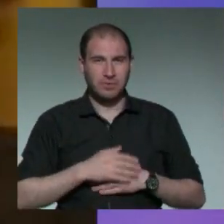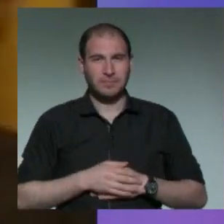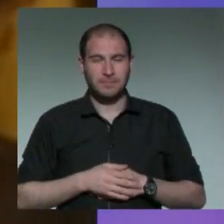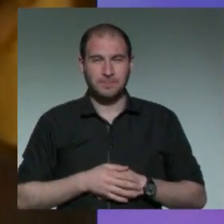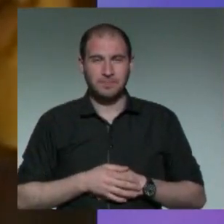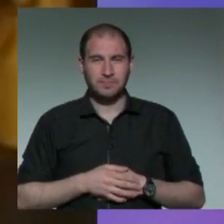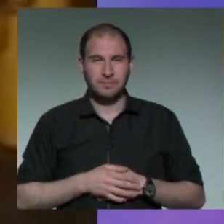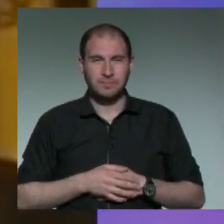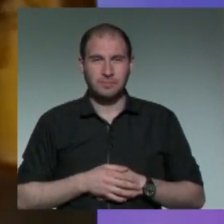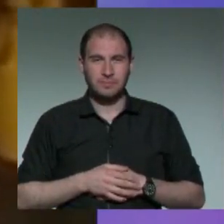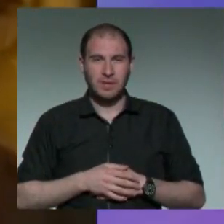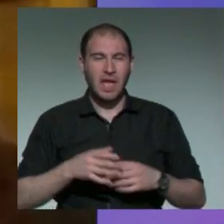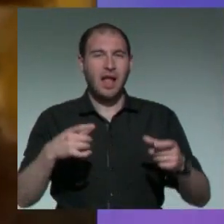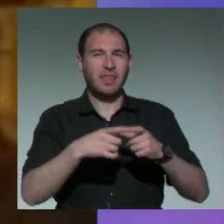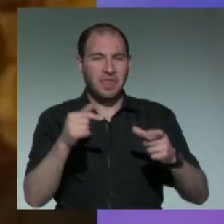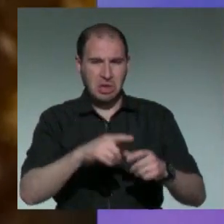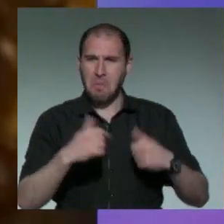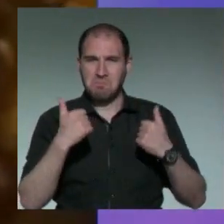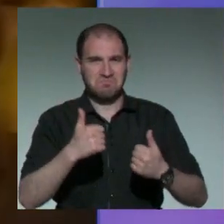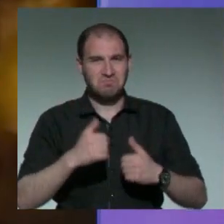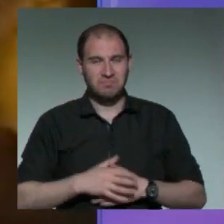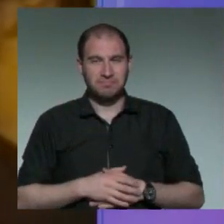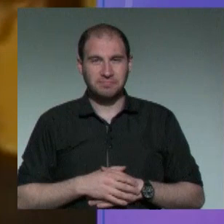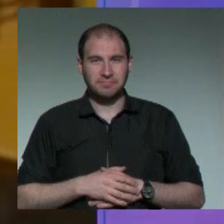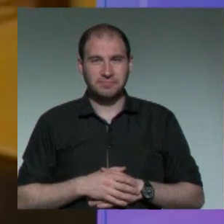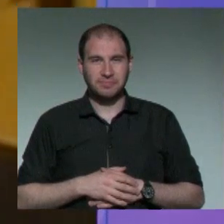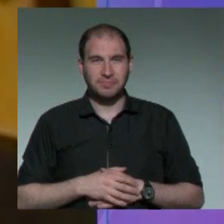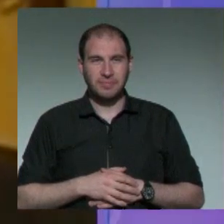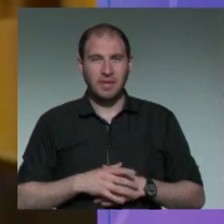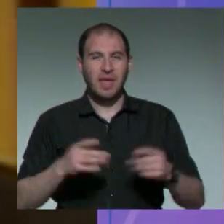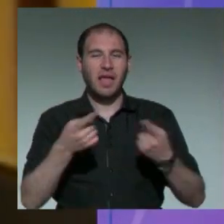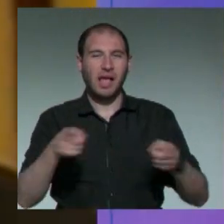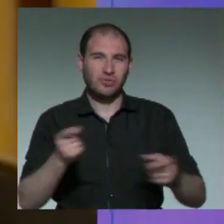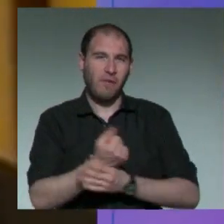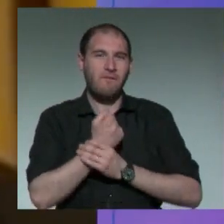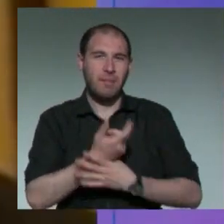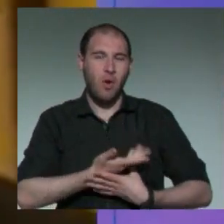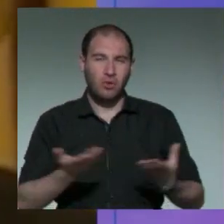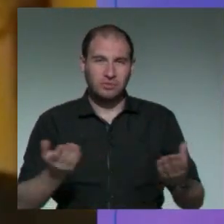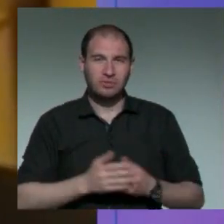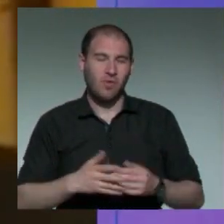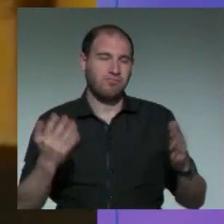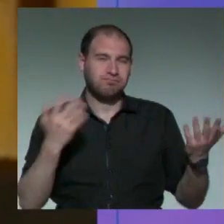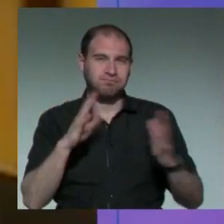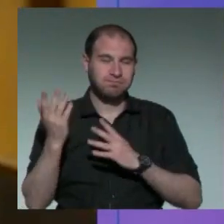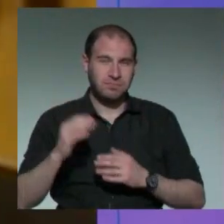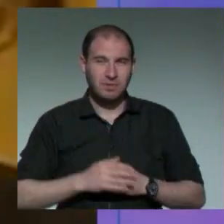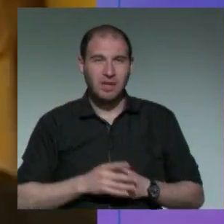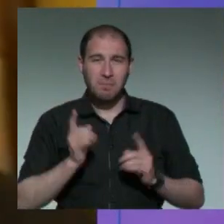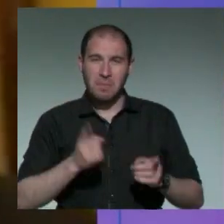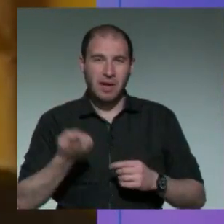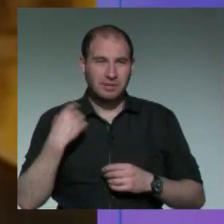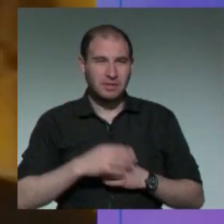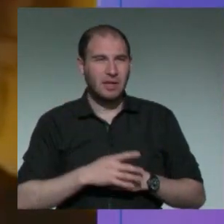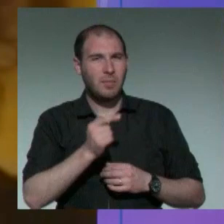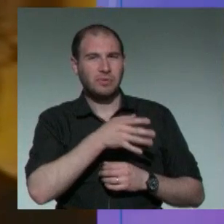así el disco tiene éxito y sus temas son conocidos y aplaudidos y no sé, como ayer. Bueno, y